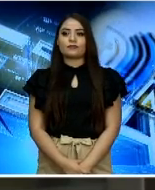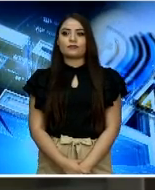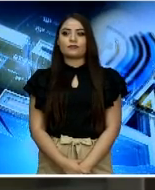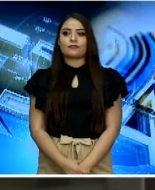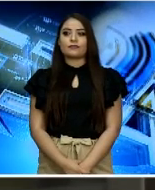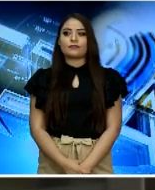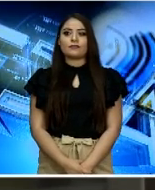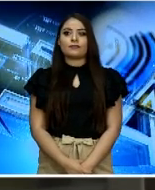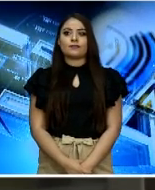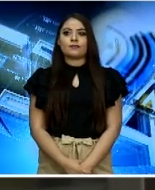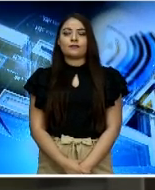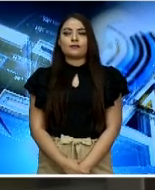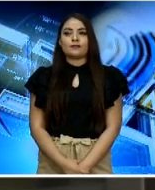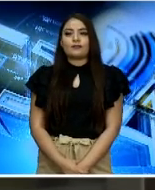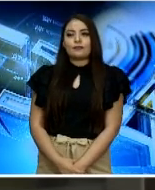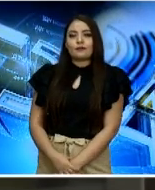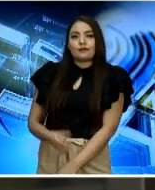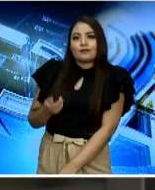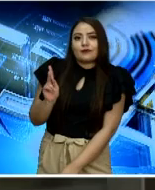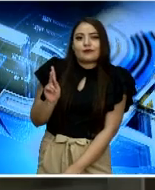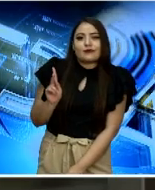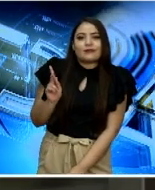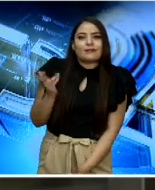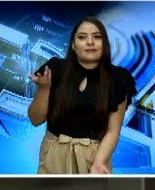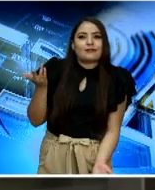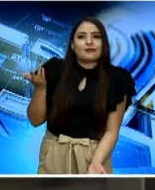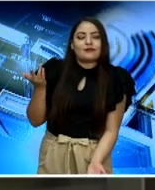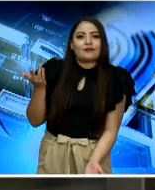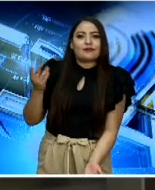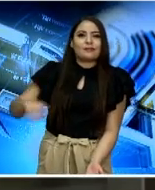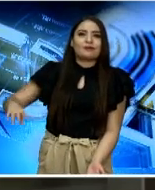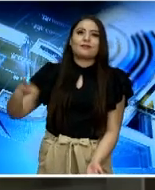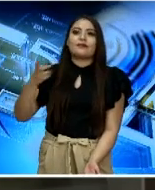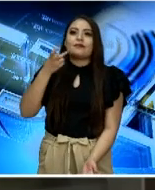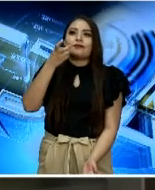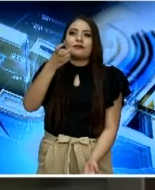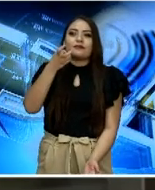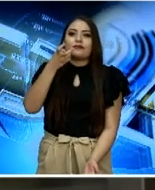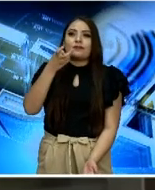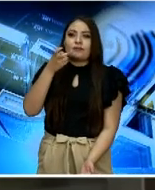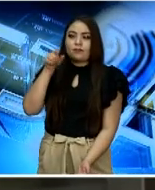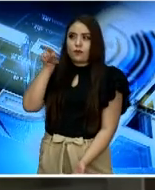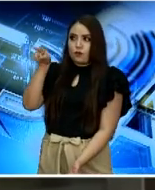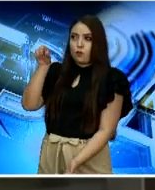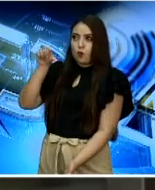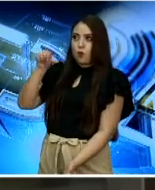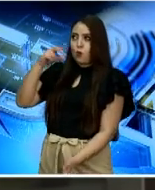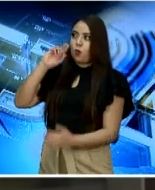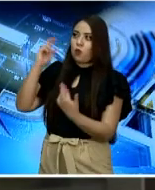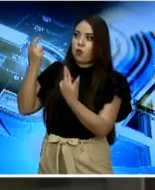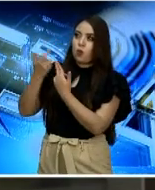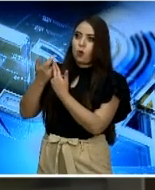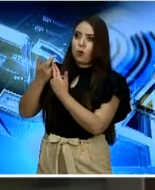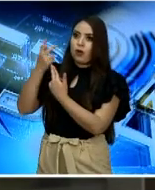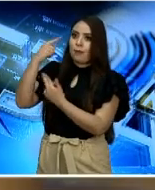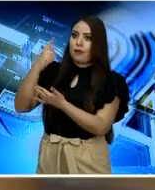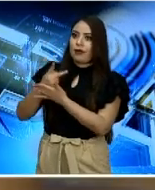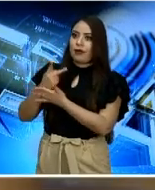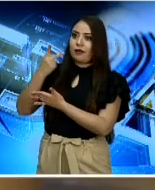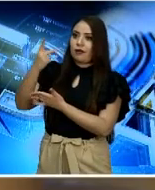Pero lo interesante de esto, Valeria, hoy vas a tener una reunión para que le entreguen los papeles a tu hijo. ¿Estás de acuerdo con